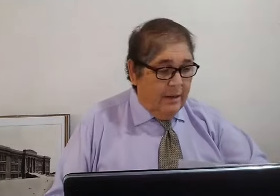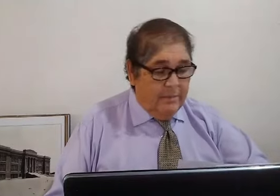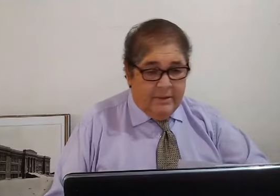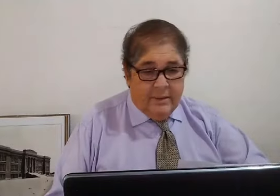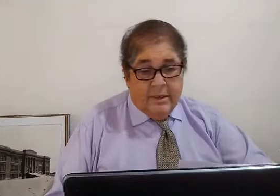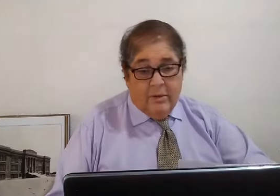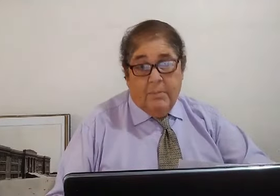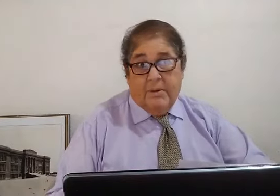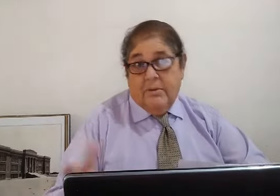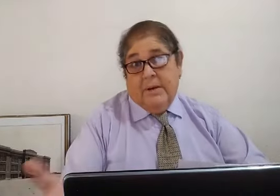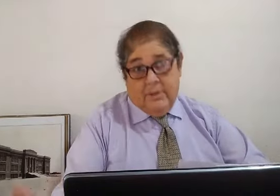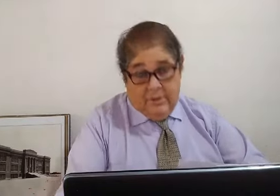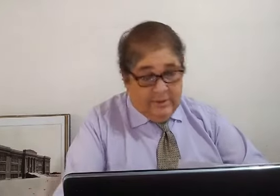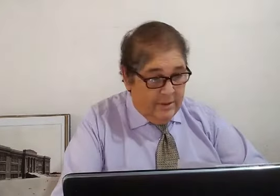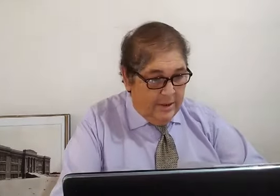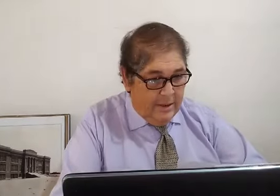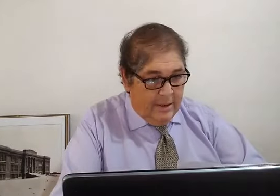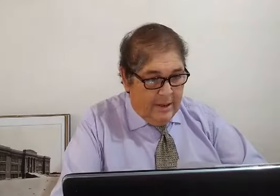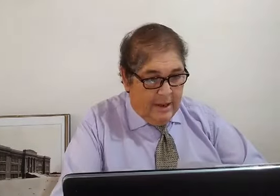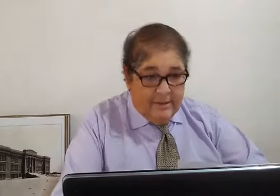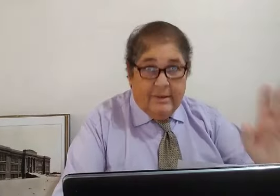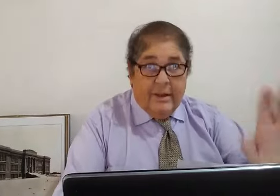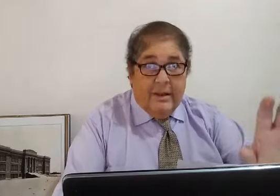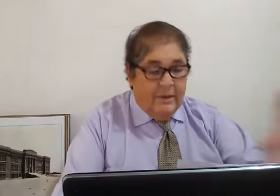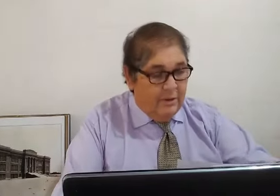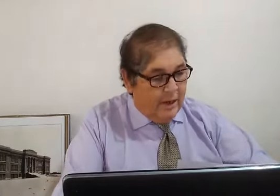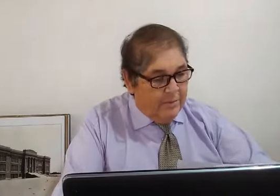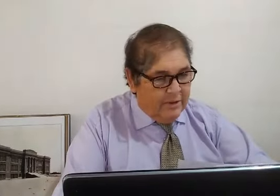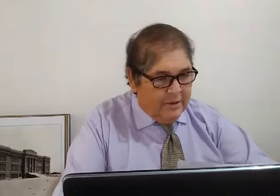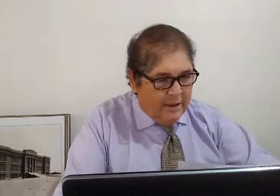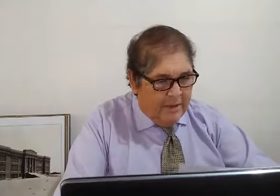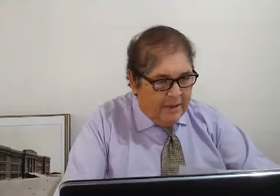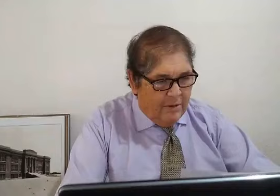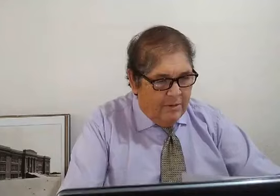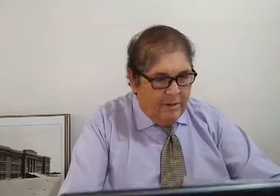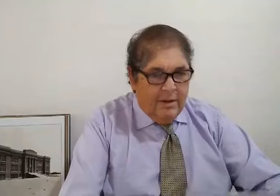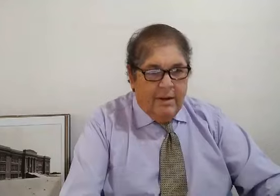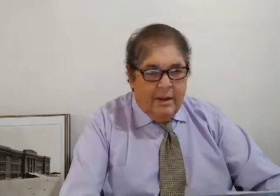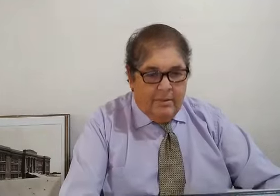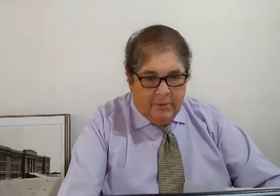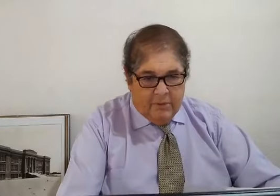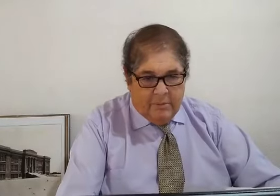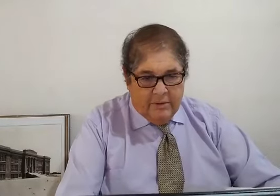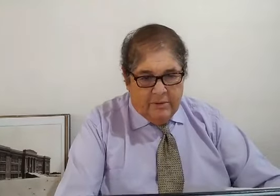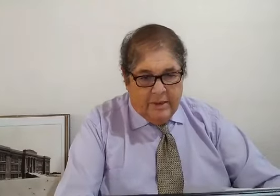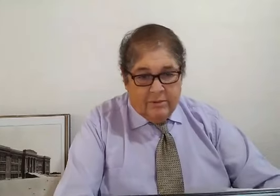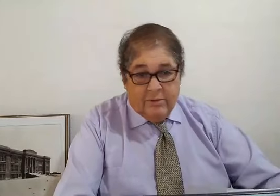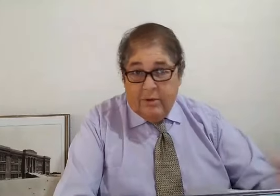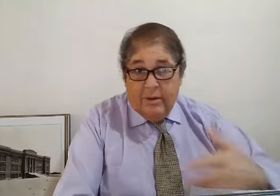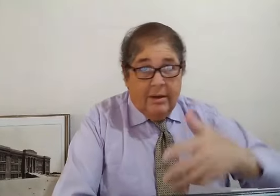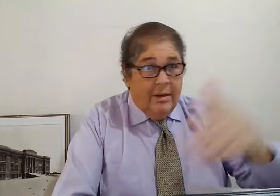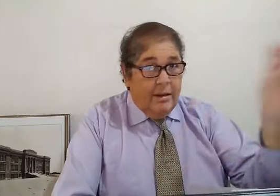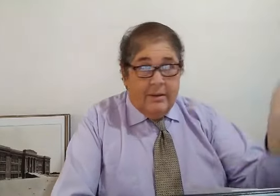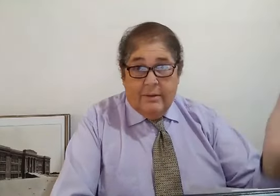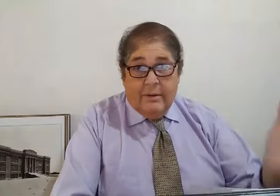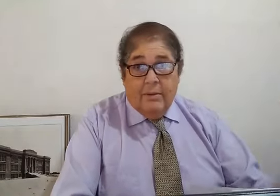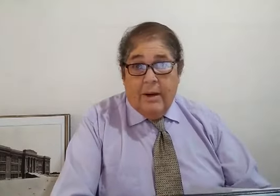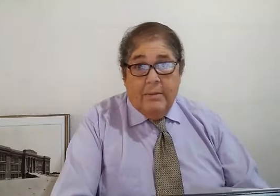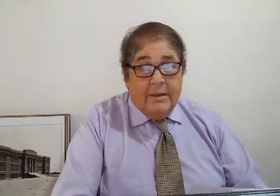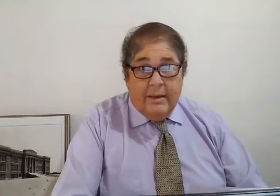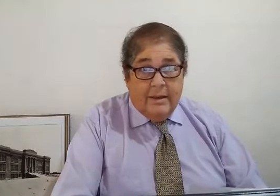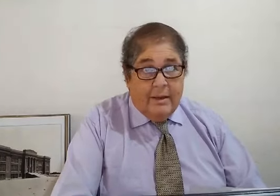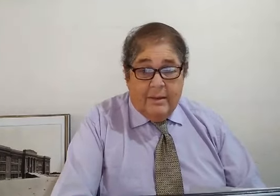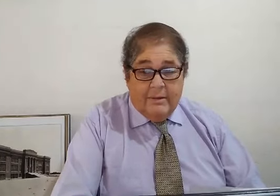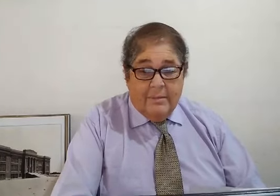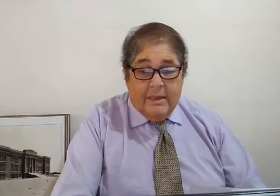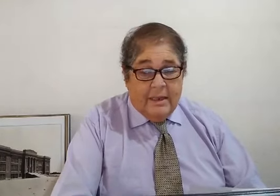el presidente López Obrador. Así lo dejamos de ese tamaño. Por supuesto, la discusión